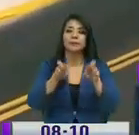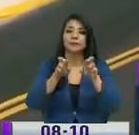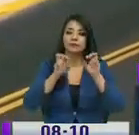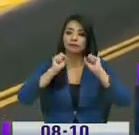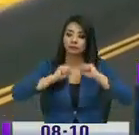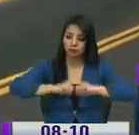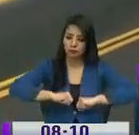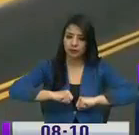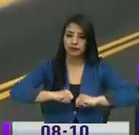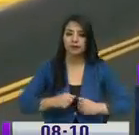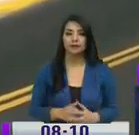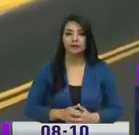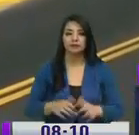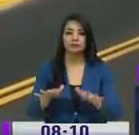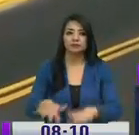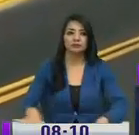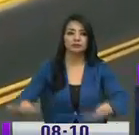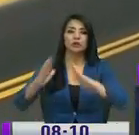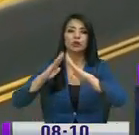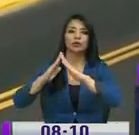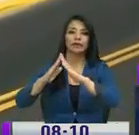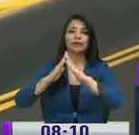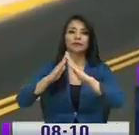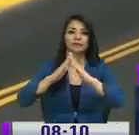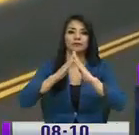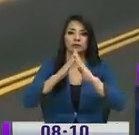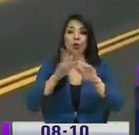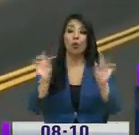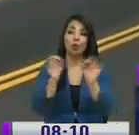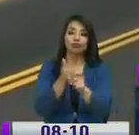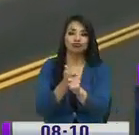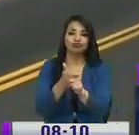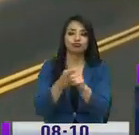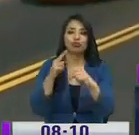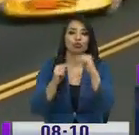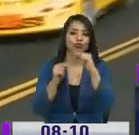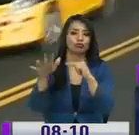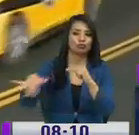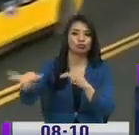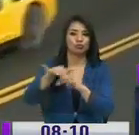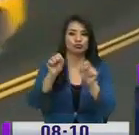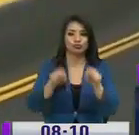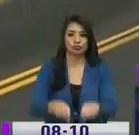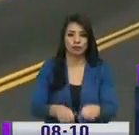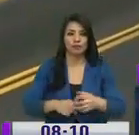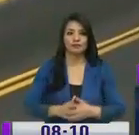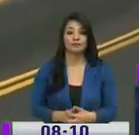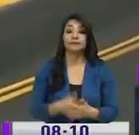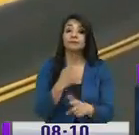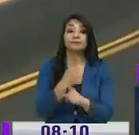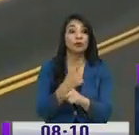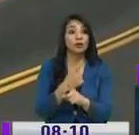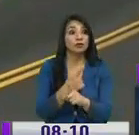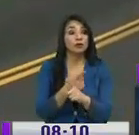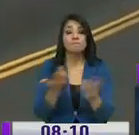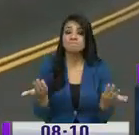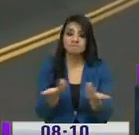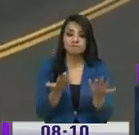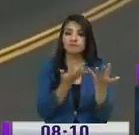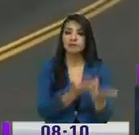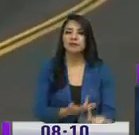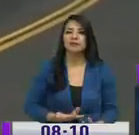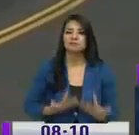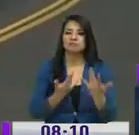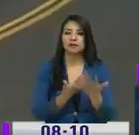respectivos para la urbanización y las construcciones que van a hacer en ese sector. De tal manera que estamos esperando que esto